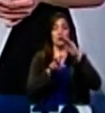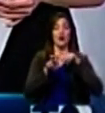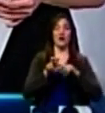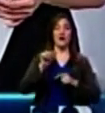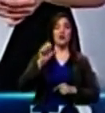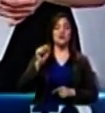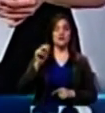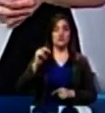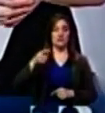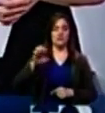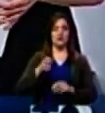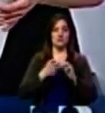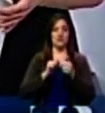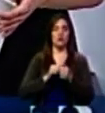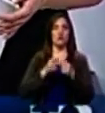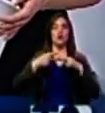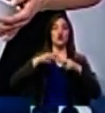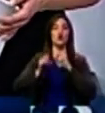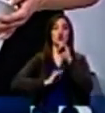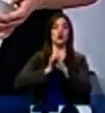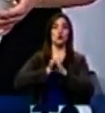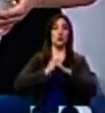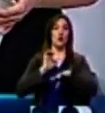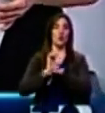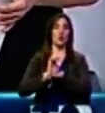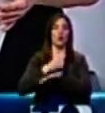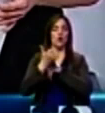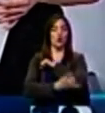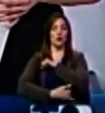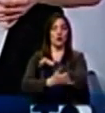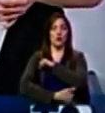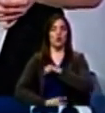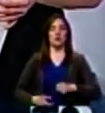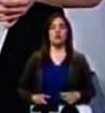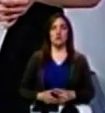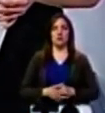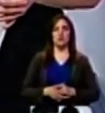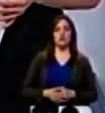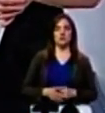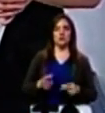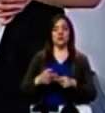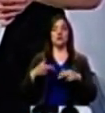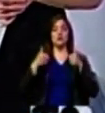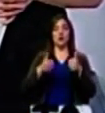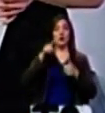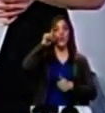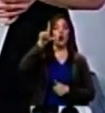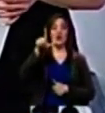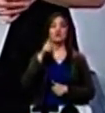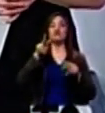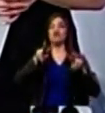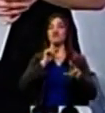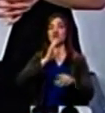traer consecuencias en las relaciones internacionales de nuestro país. A las críticas se sumó el ex candidato presidencial Guillermo